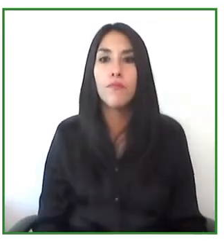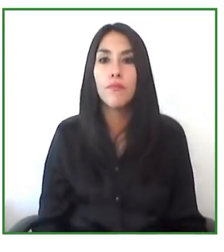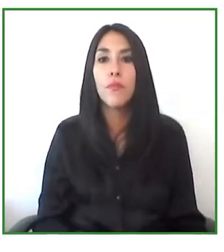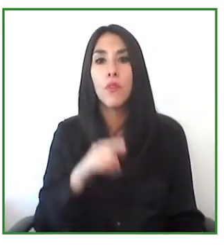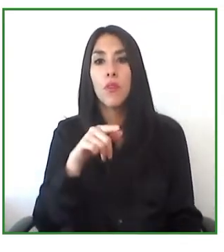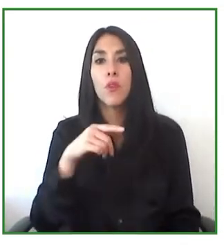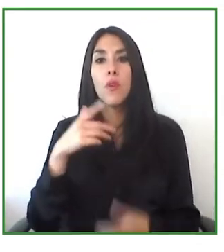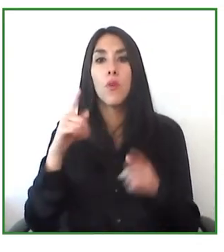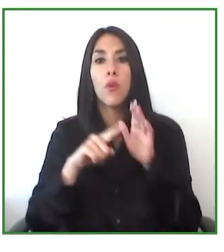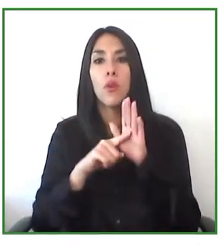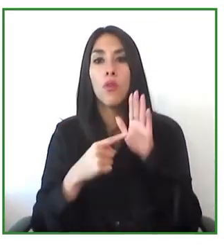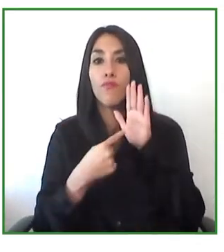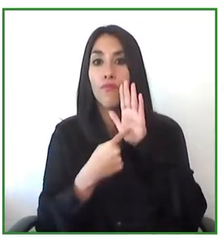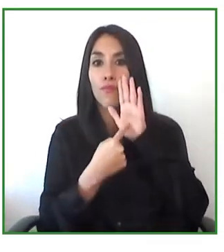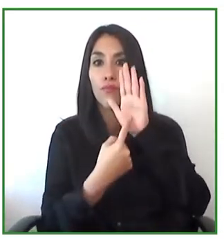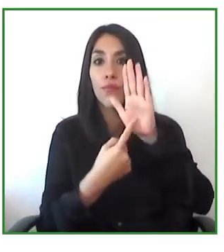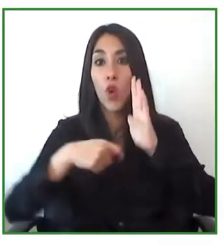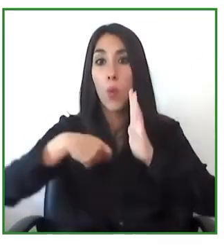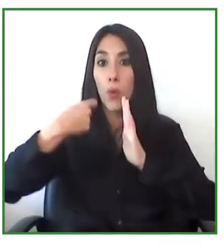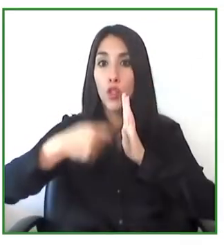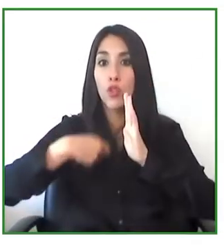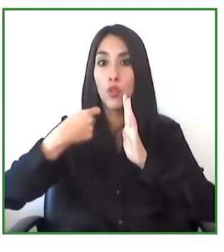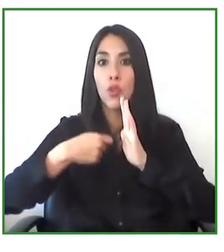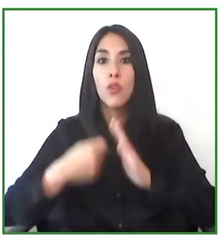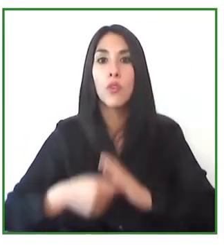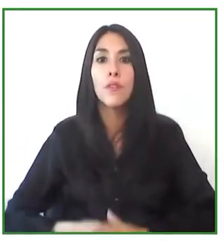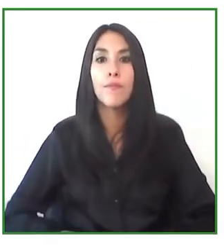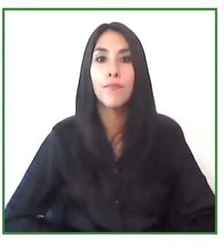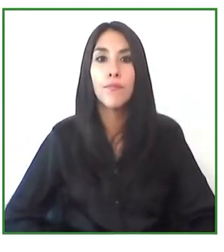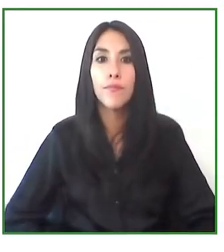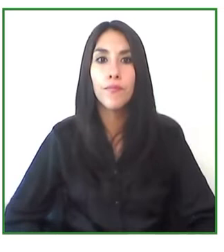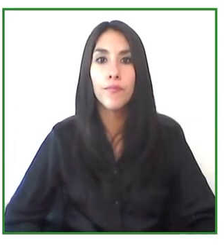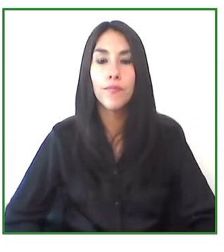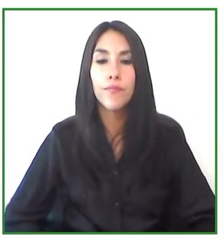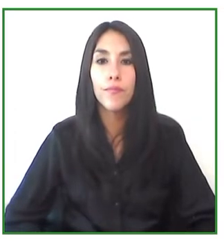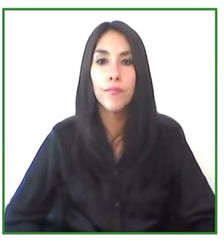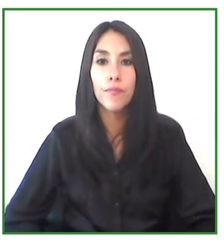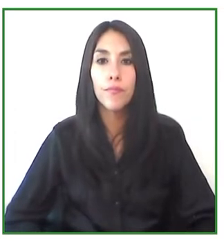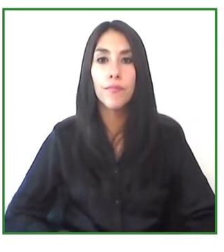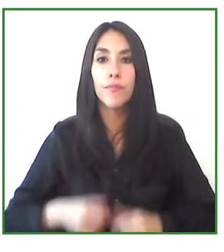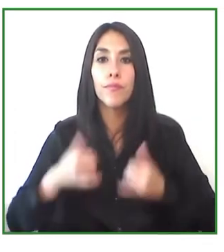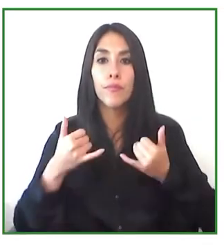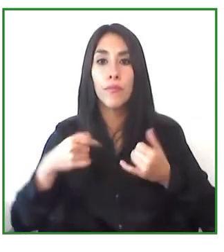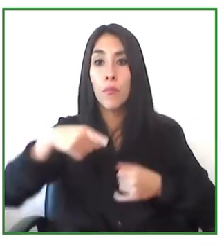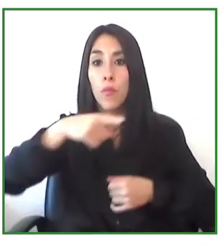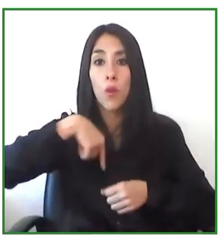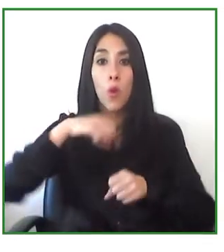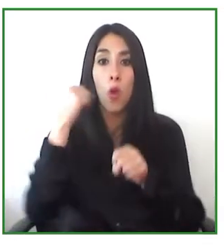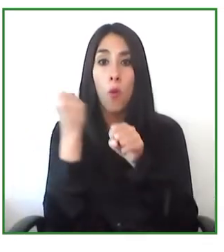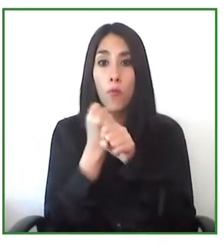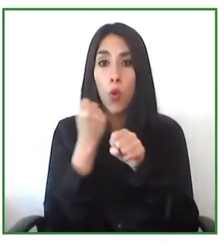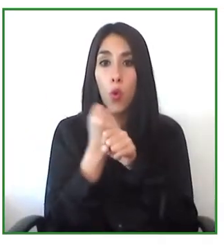porque eso es para eso que trabajamos acá. Creemos que